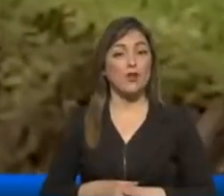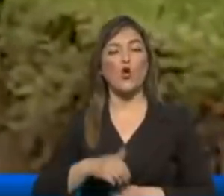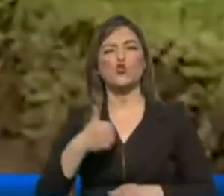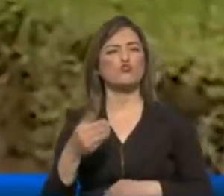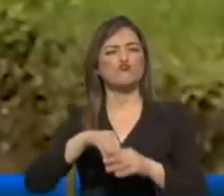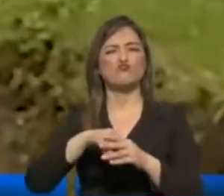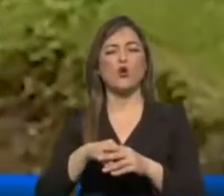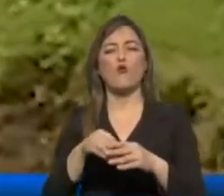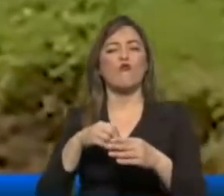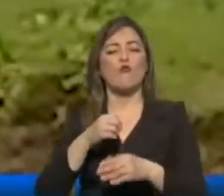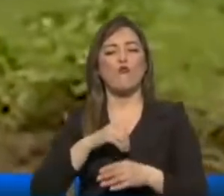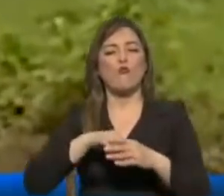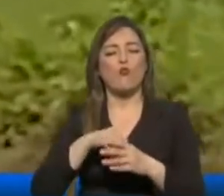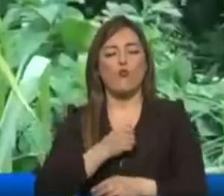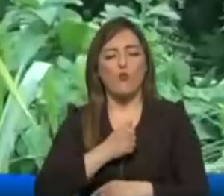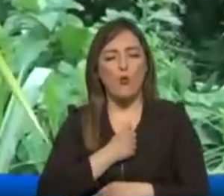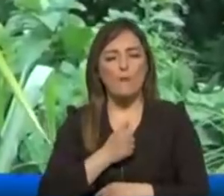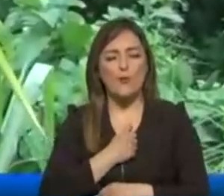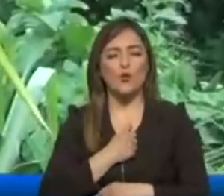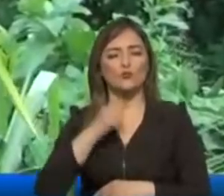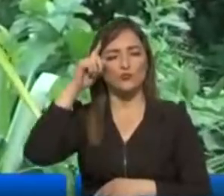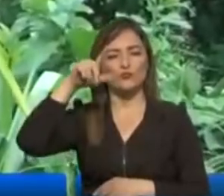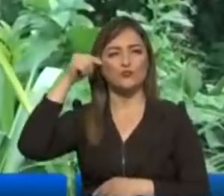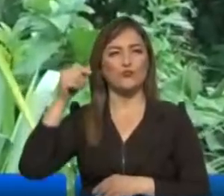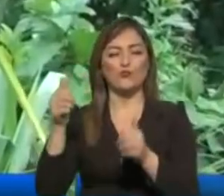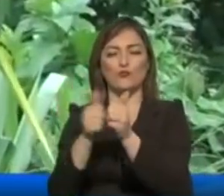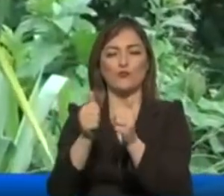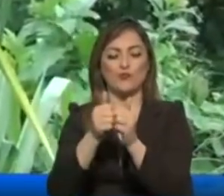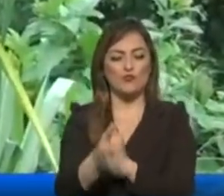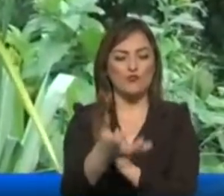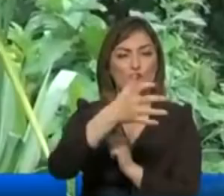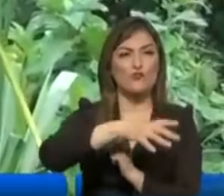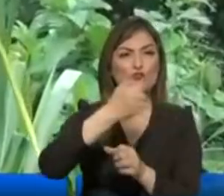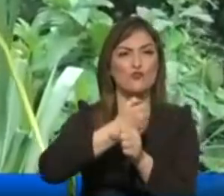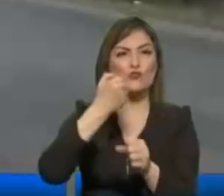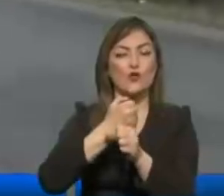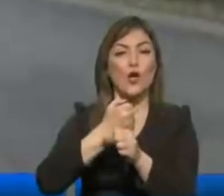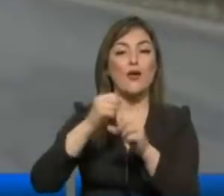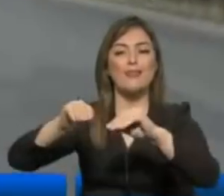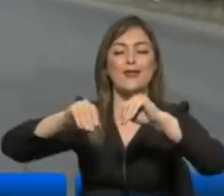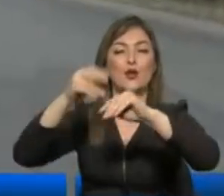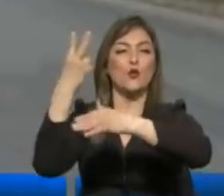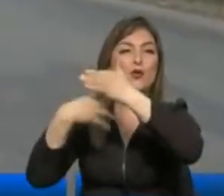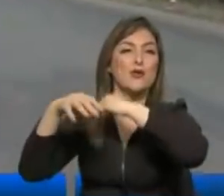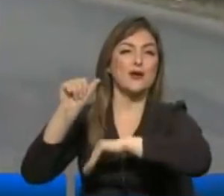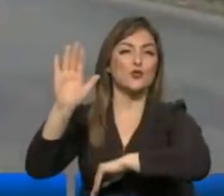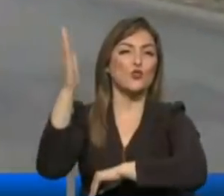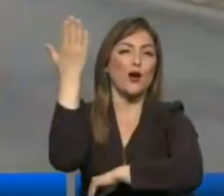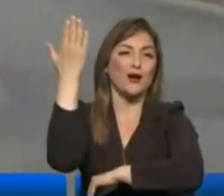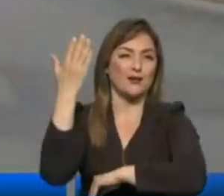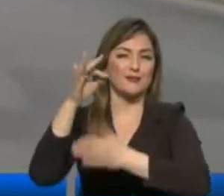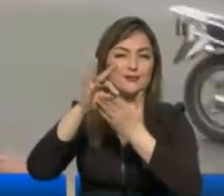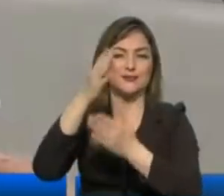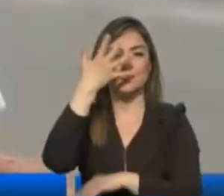permitir que maquinaria del municipio de Quinindé realizara labores en una propiedad de la hija del burgomaestre ubicada en el